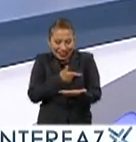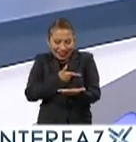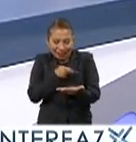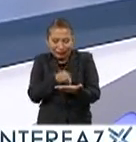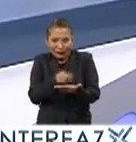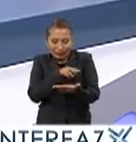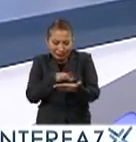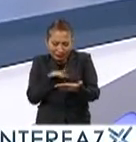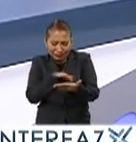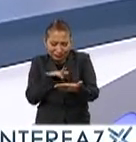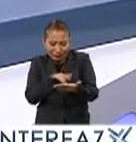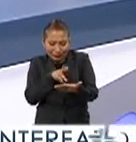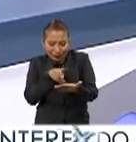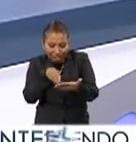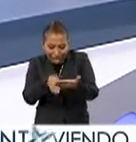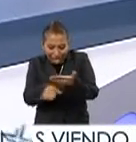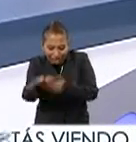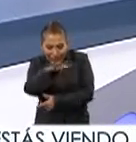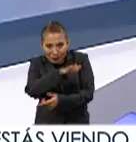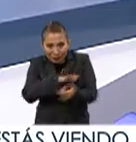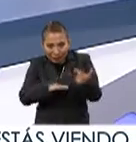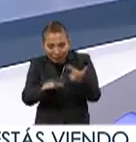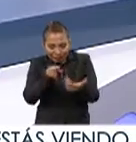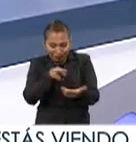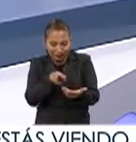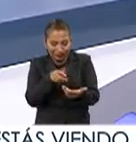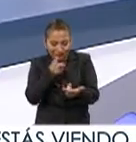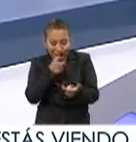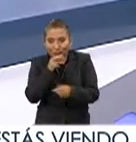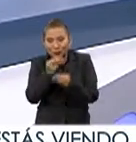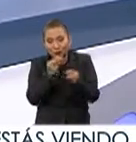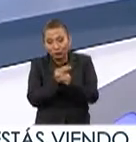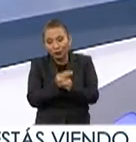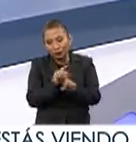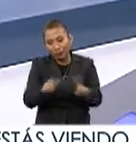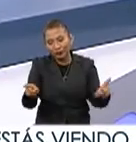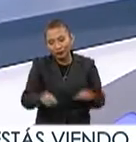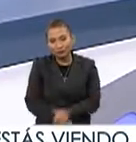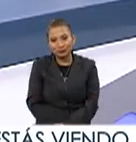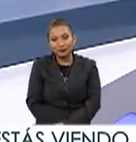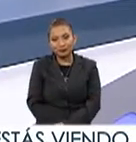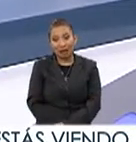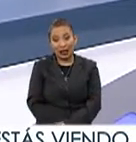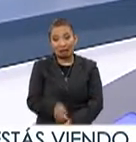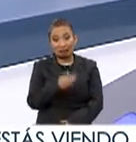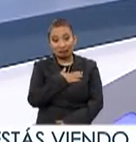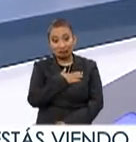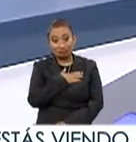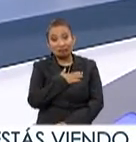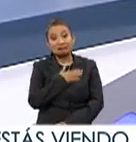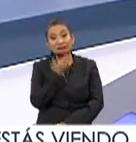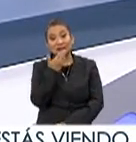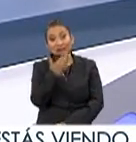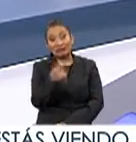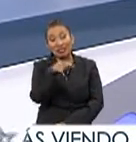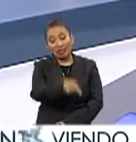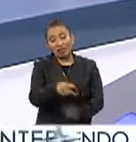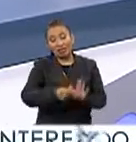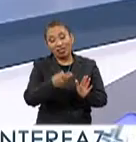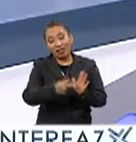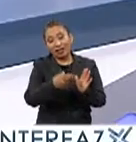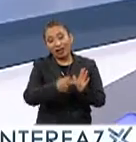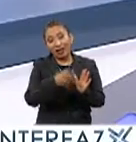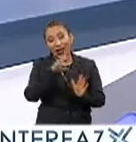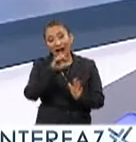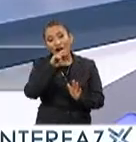tipo de prosa, porque te mete en su ambiente y te hace ver pues, el mundo un poco diferente, ¿no? Claro, no, pues qué bueno que traes